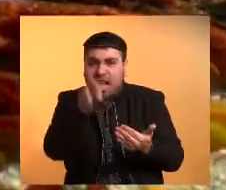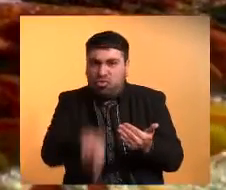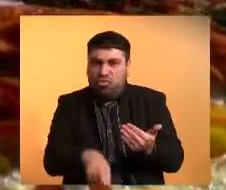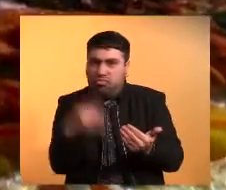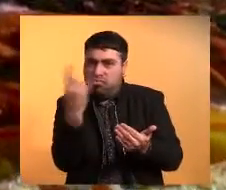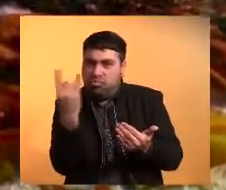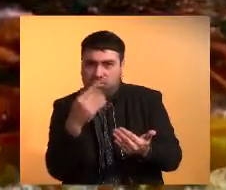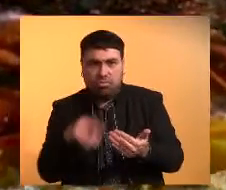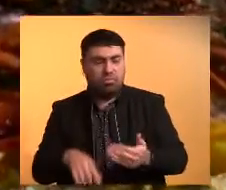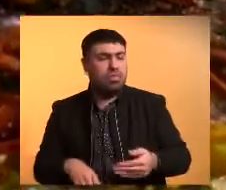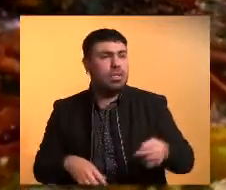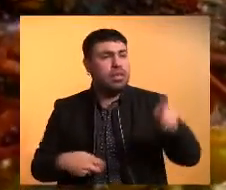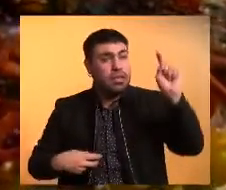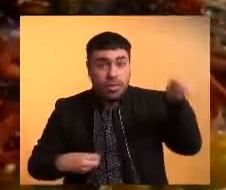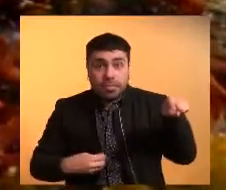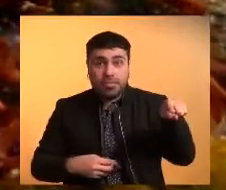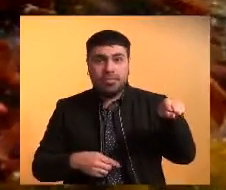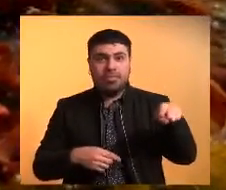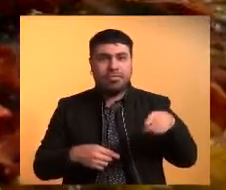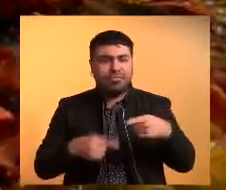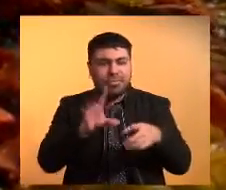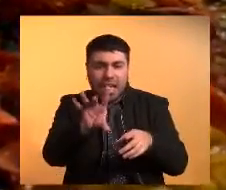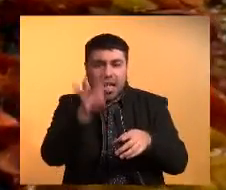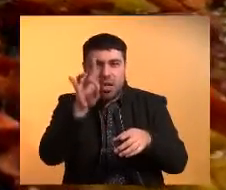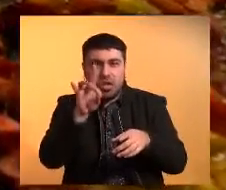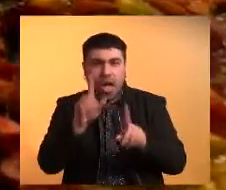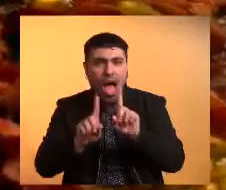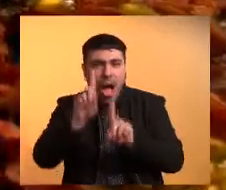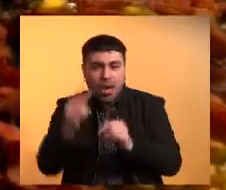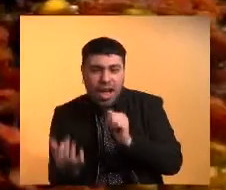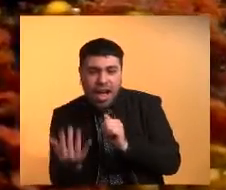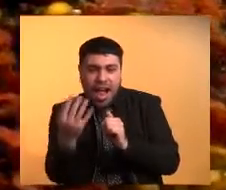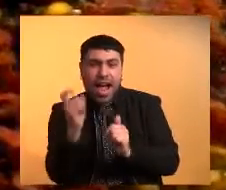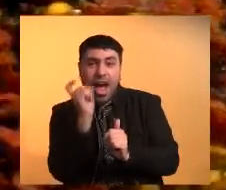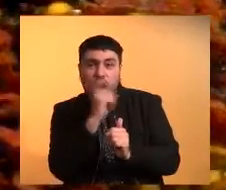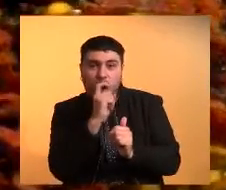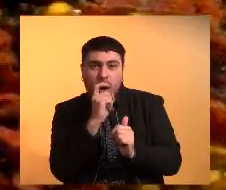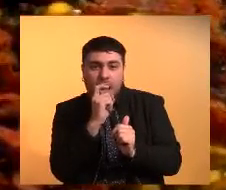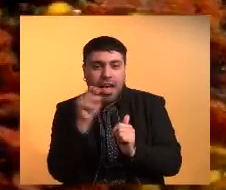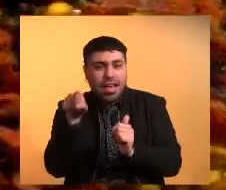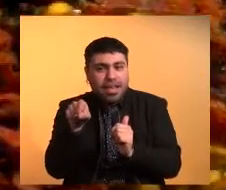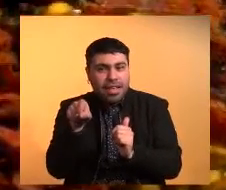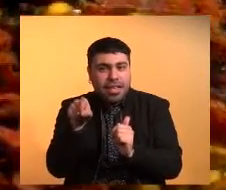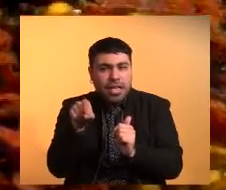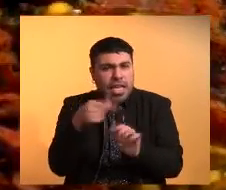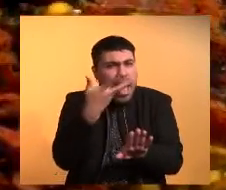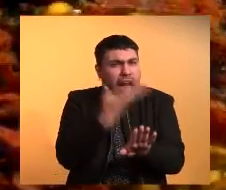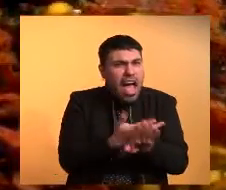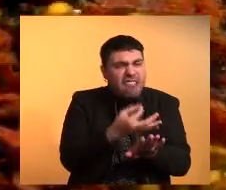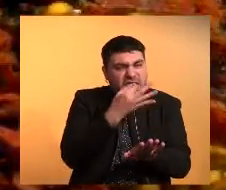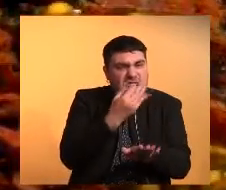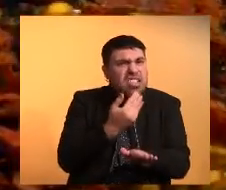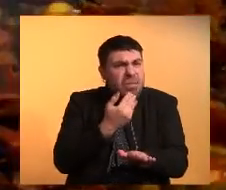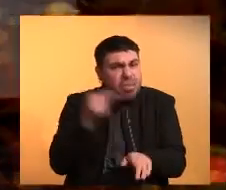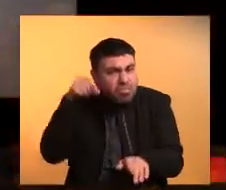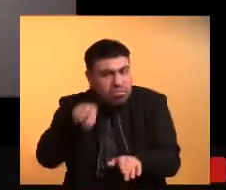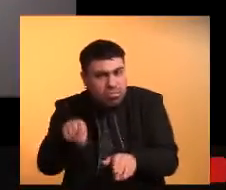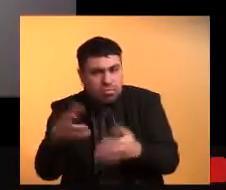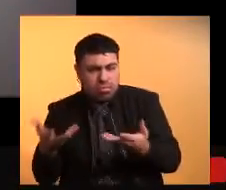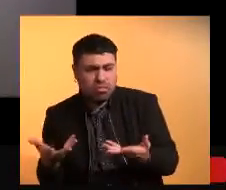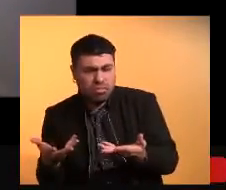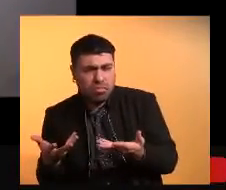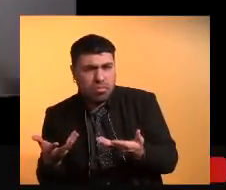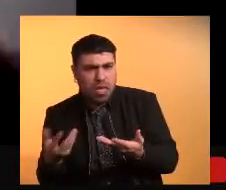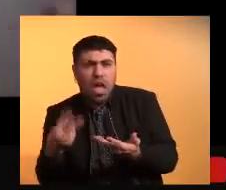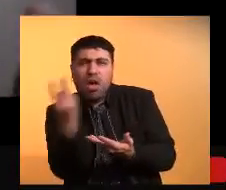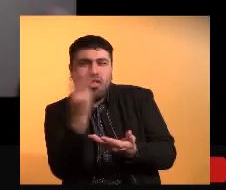mostré, bueno, ahí a veces aparece como un mutante verde. Hay mutaciones que hacen que no se sintetice la ficoeritrina y tienen una gran cantidad de clorofila.